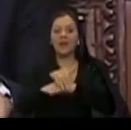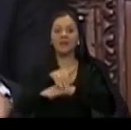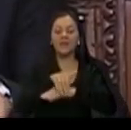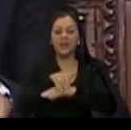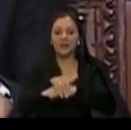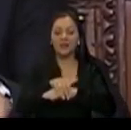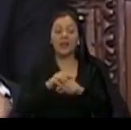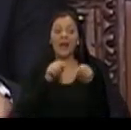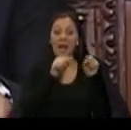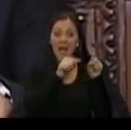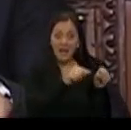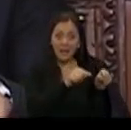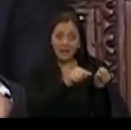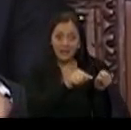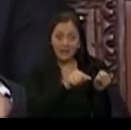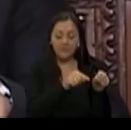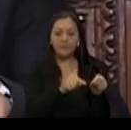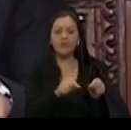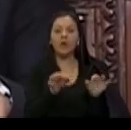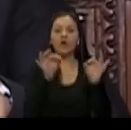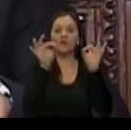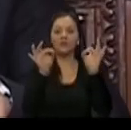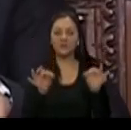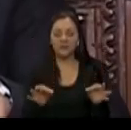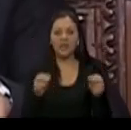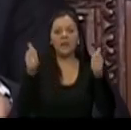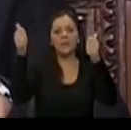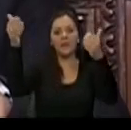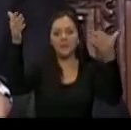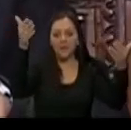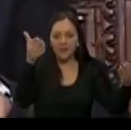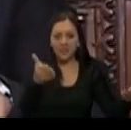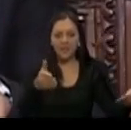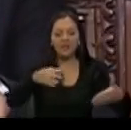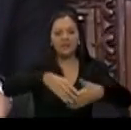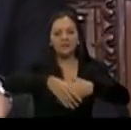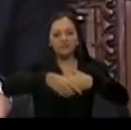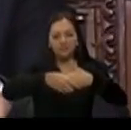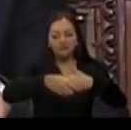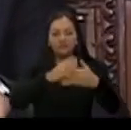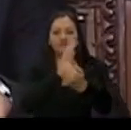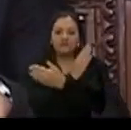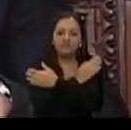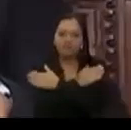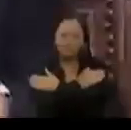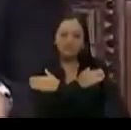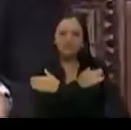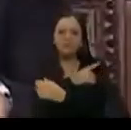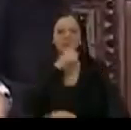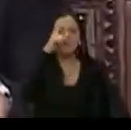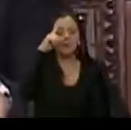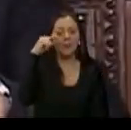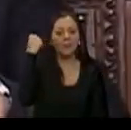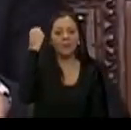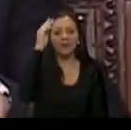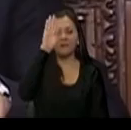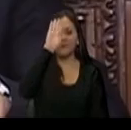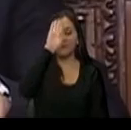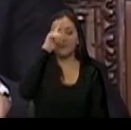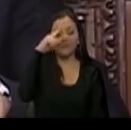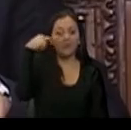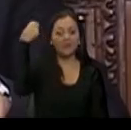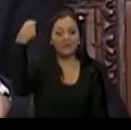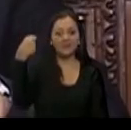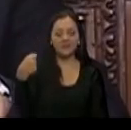la ceremonia oficial de bienvenida, en la cual el Papa dirigirá su primer discurso a